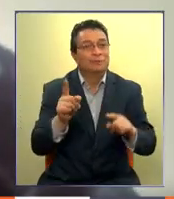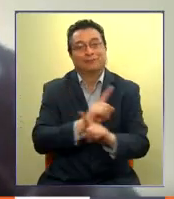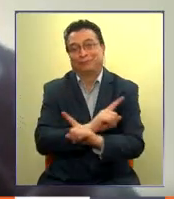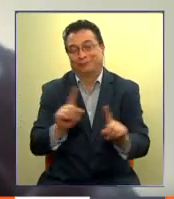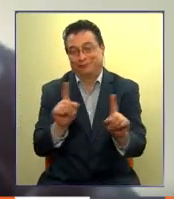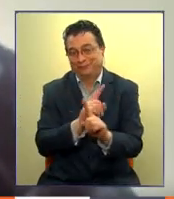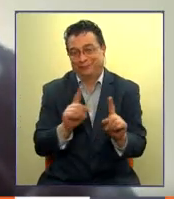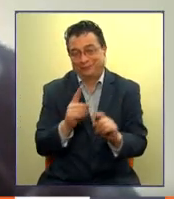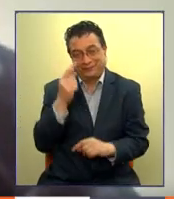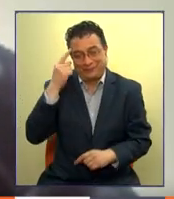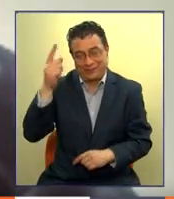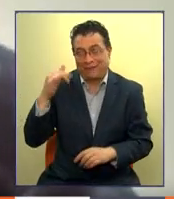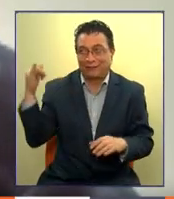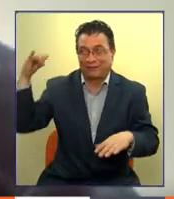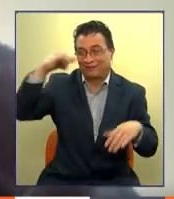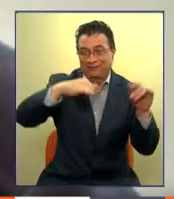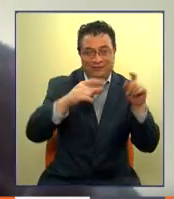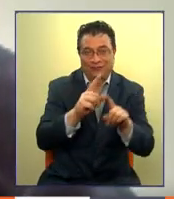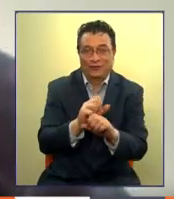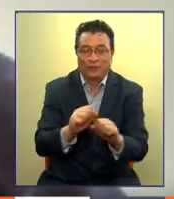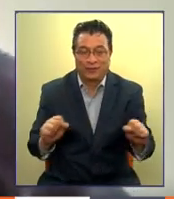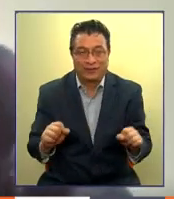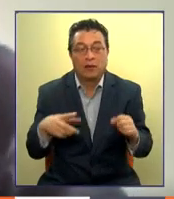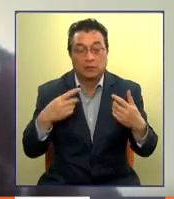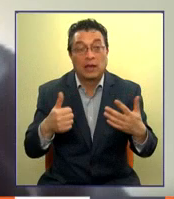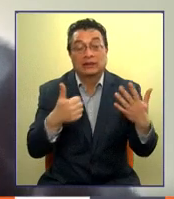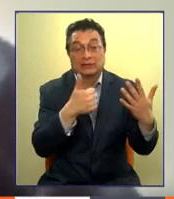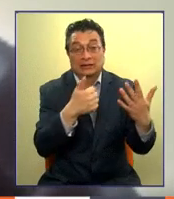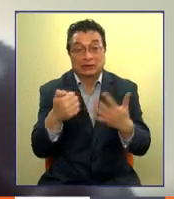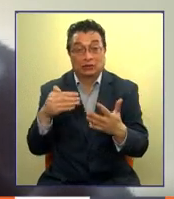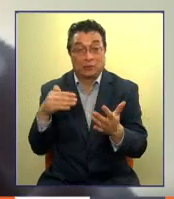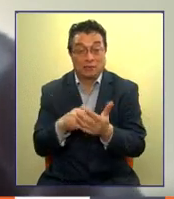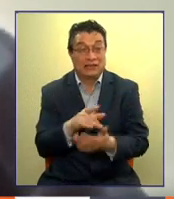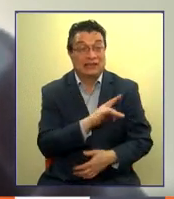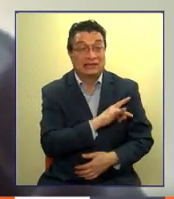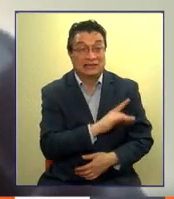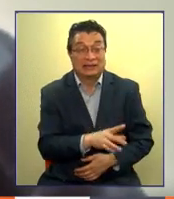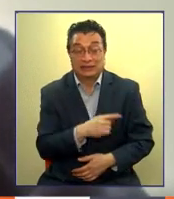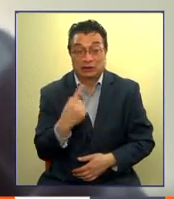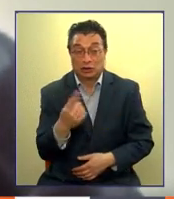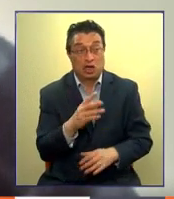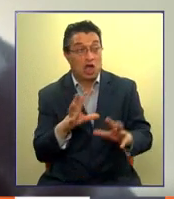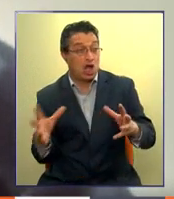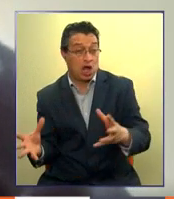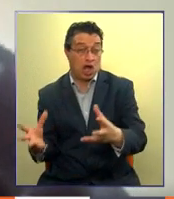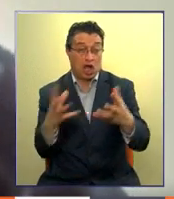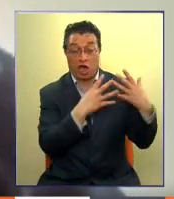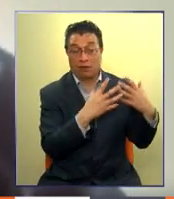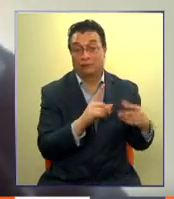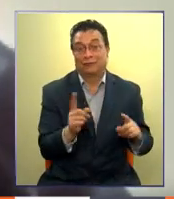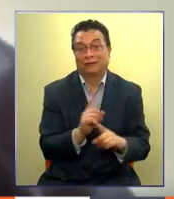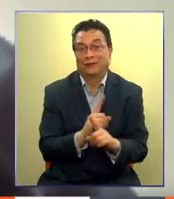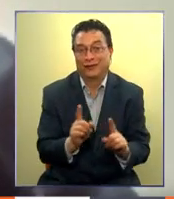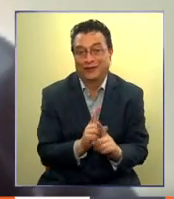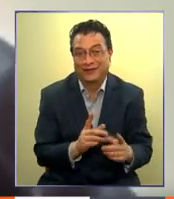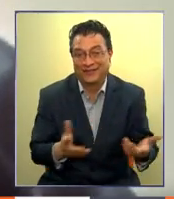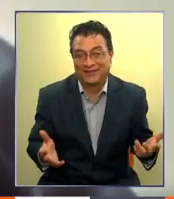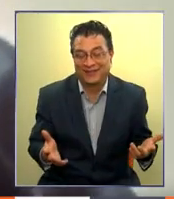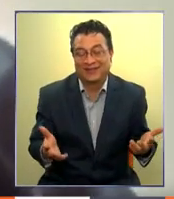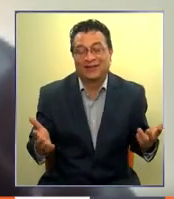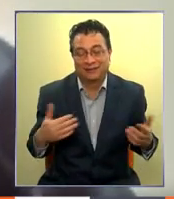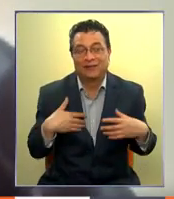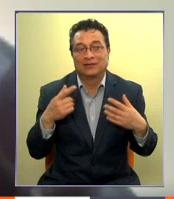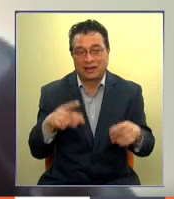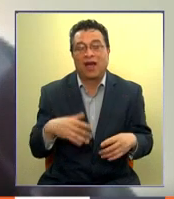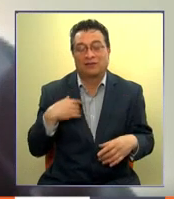es. Entonces, y los 600.000 chilenos tampoco creemos que vayan, porque ya nos hemos